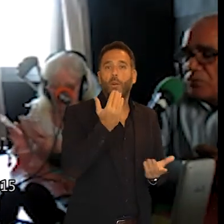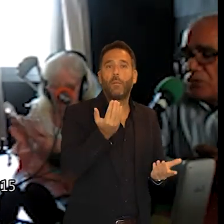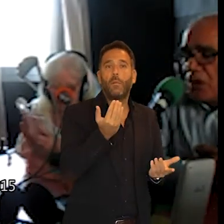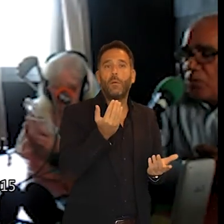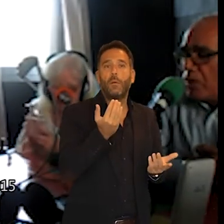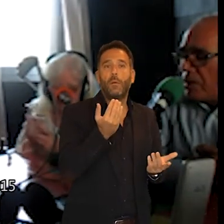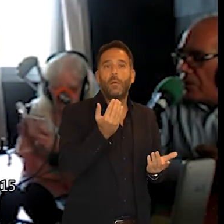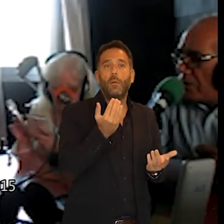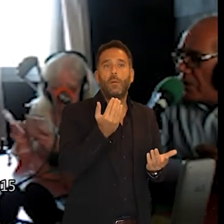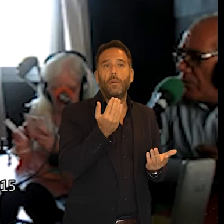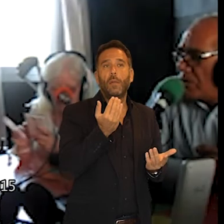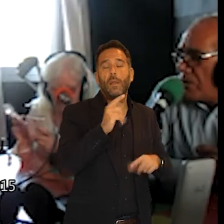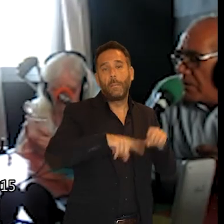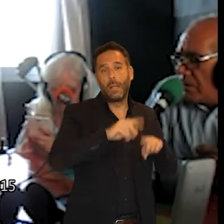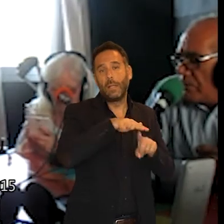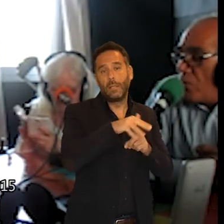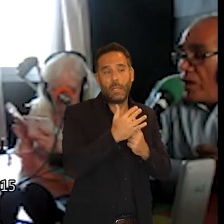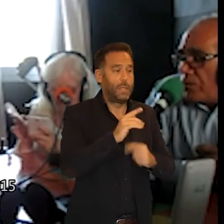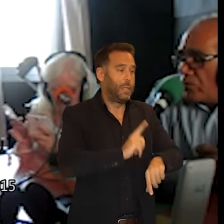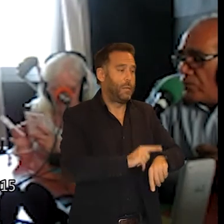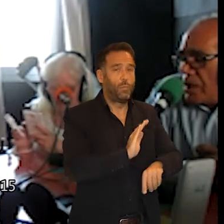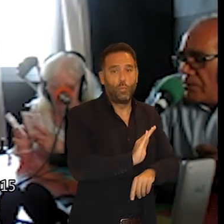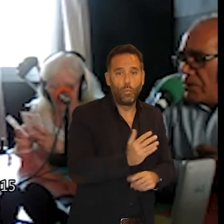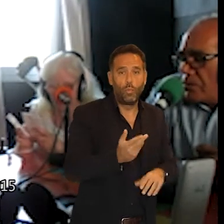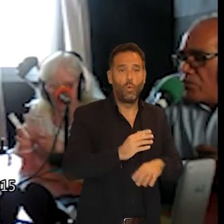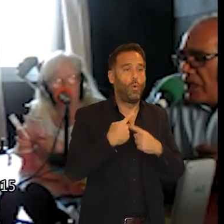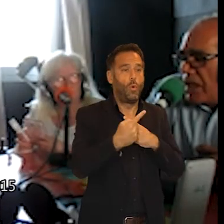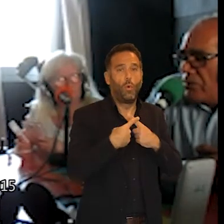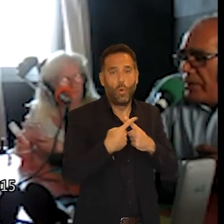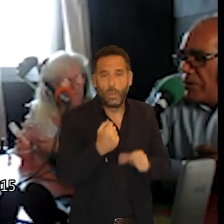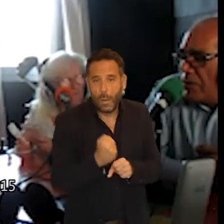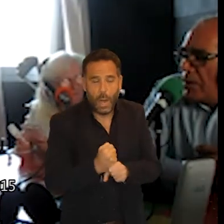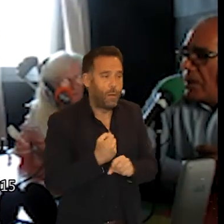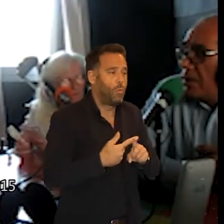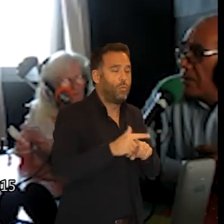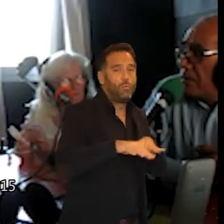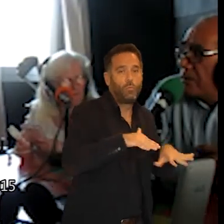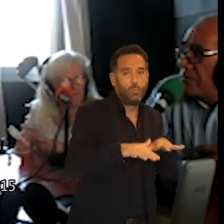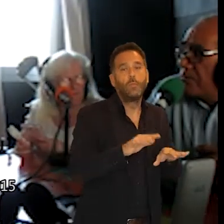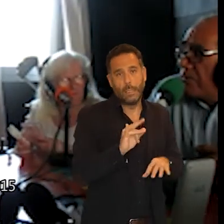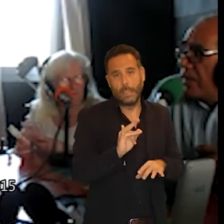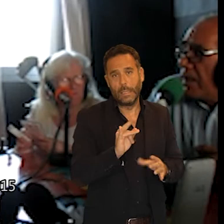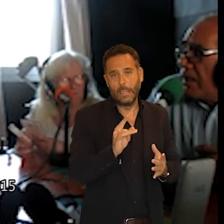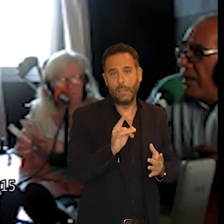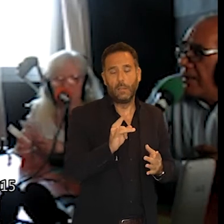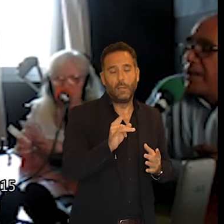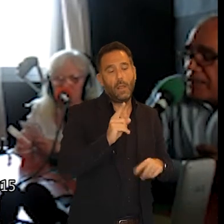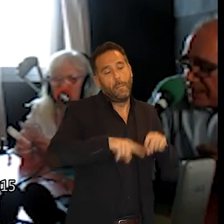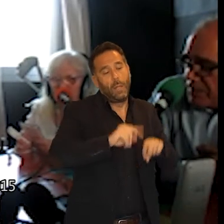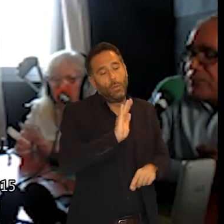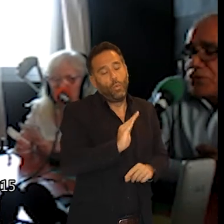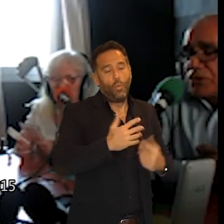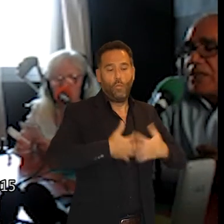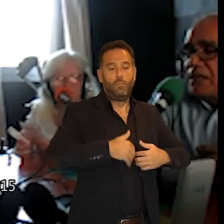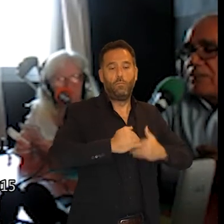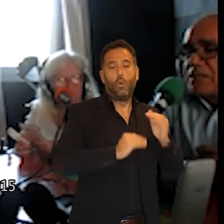que el tiempo que tenga de referente al trabajo, todo eso conlleva, pues, según como tú te lo plantees.